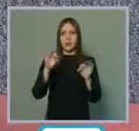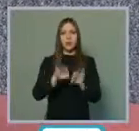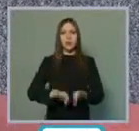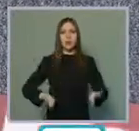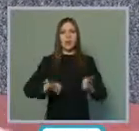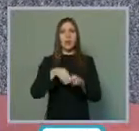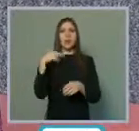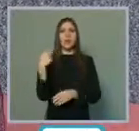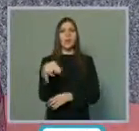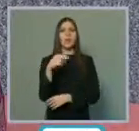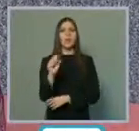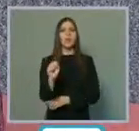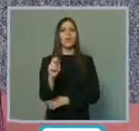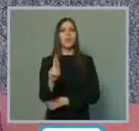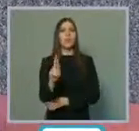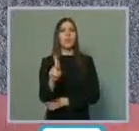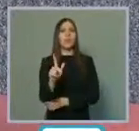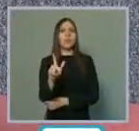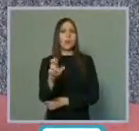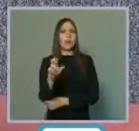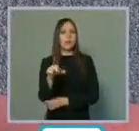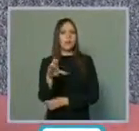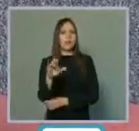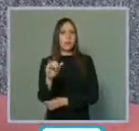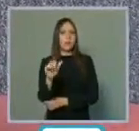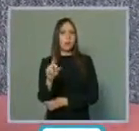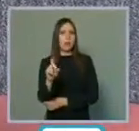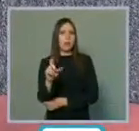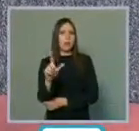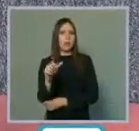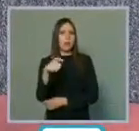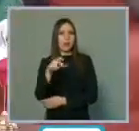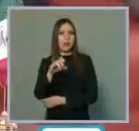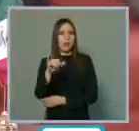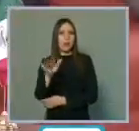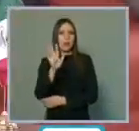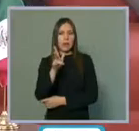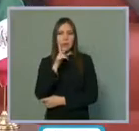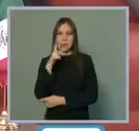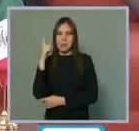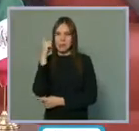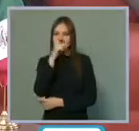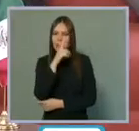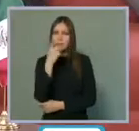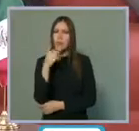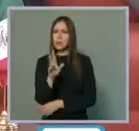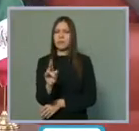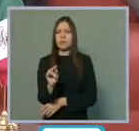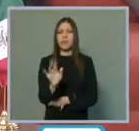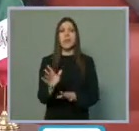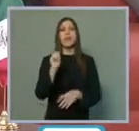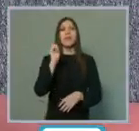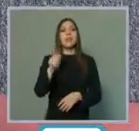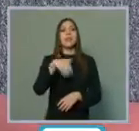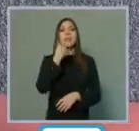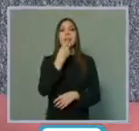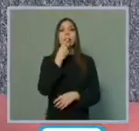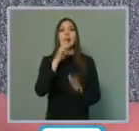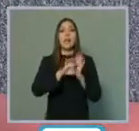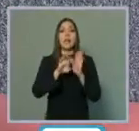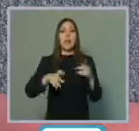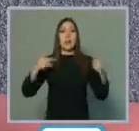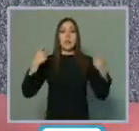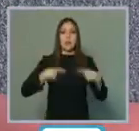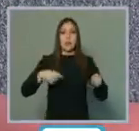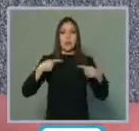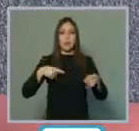rápido, que se llama suplencia de la queja. Pareciera muy técnico, la verdad es que no es tan técnico. Lo que se refiere es, un ciudadano viene, me